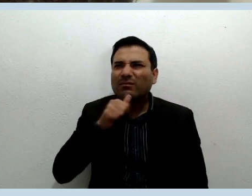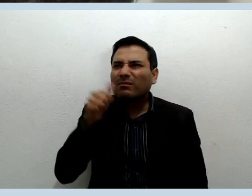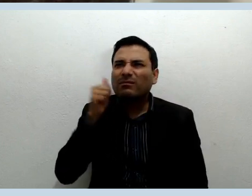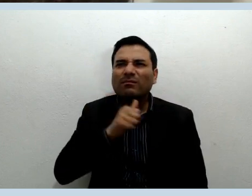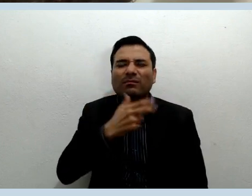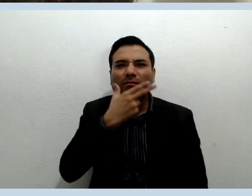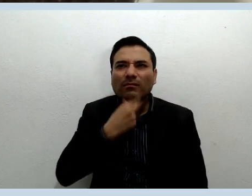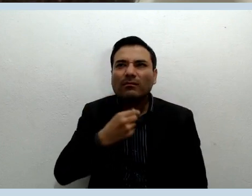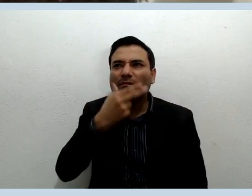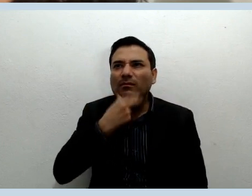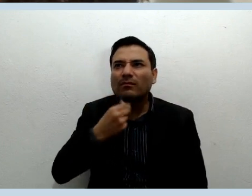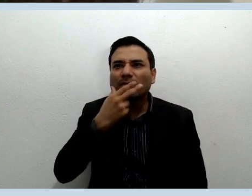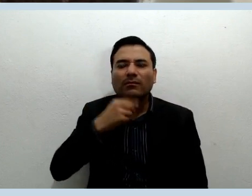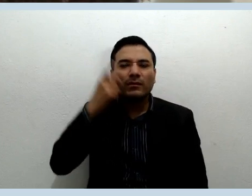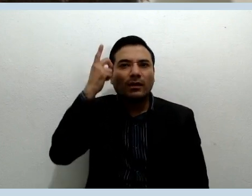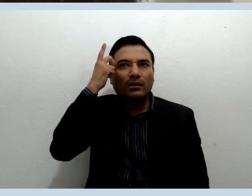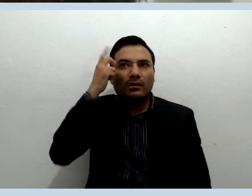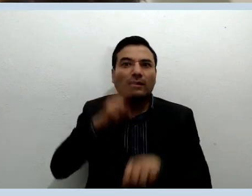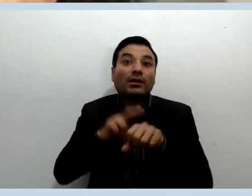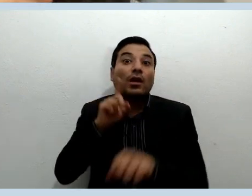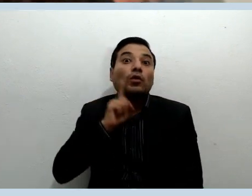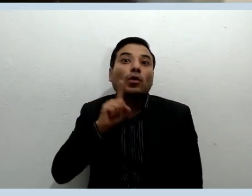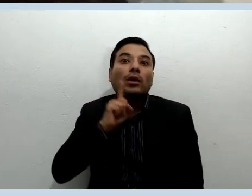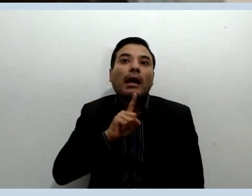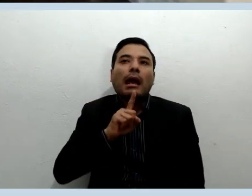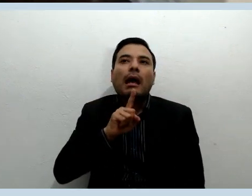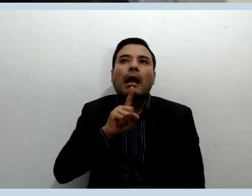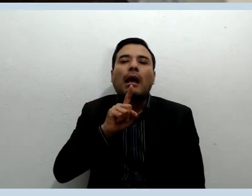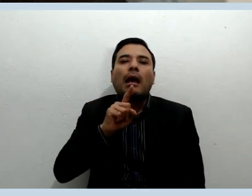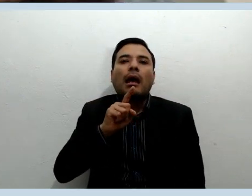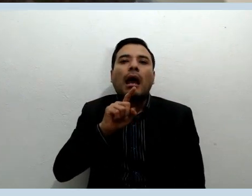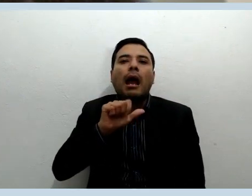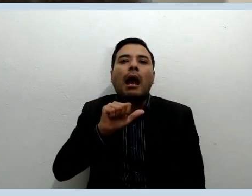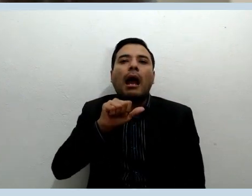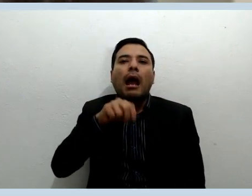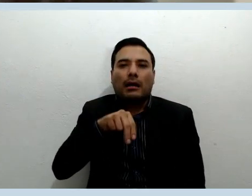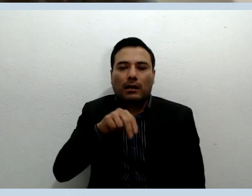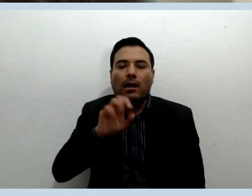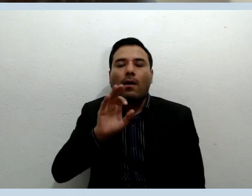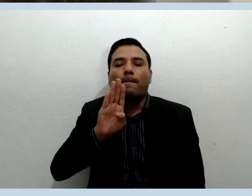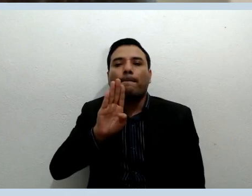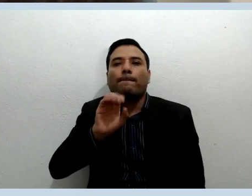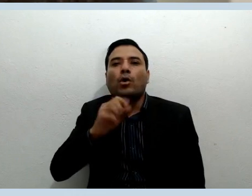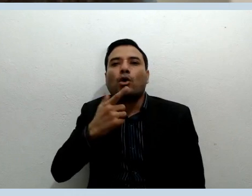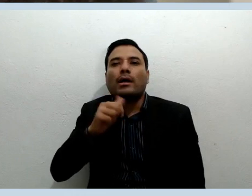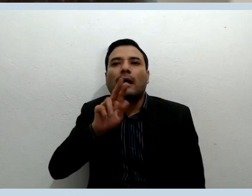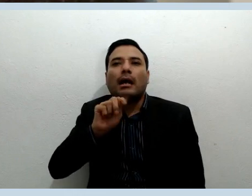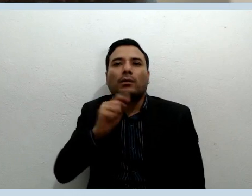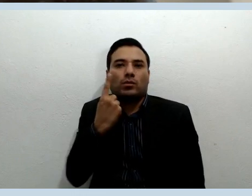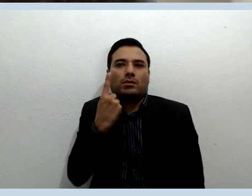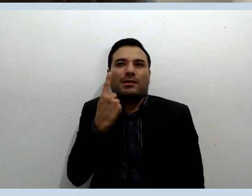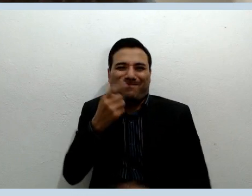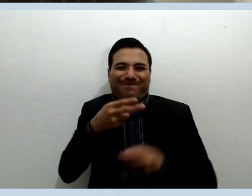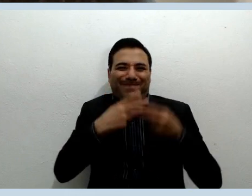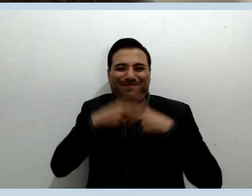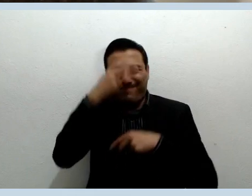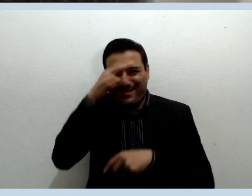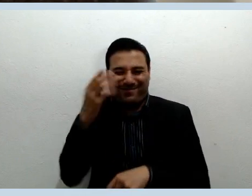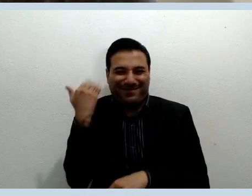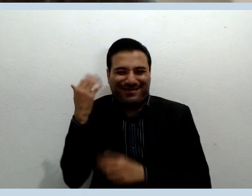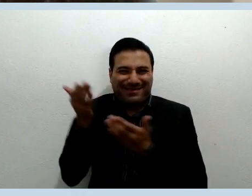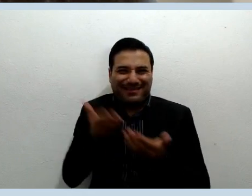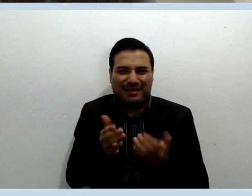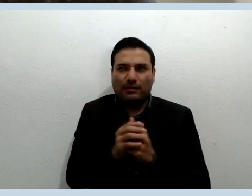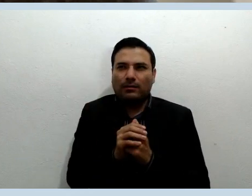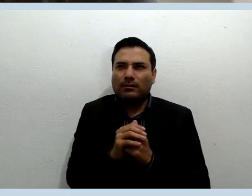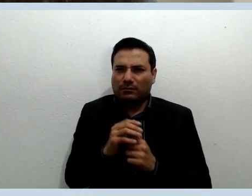an bogart y ya que la amamos y acaba de venir a México y es un sueño hecho realidad pero pues yo me preguntaba también